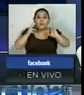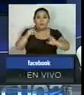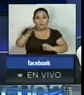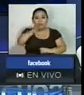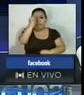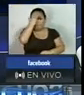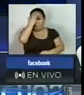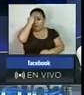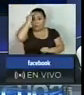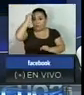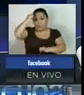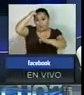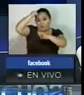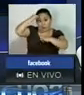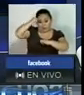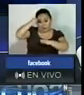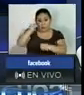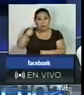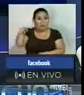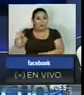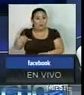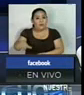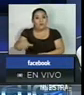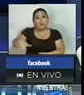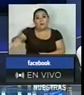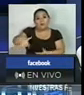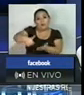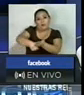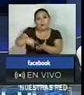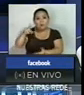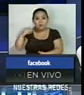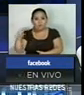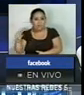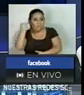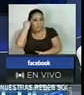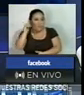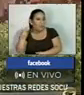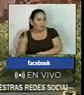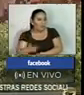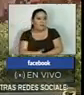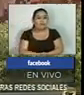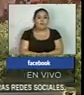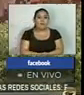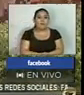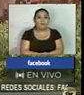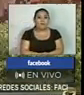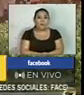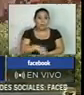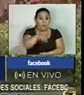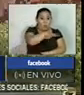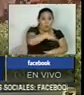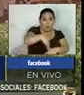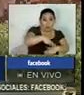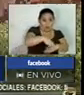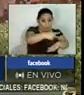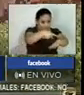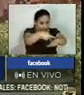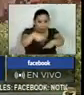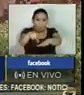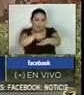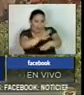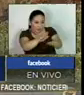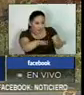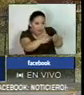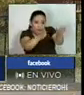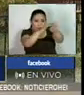conciencia sobre este punto, la Alcaldía de Santa Tecla emprendió una iniciativa. Las diferentes esculturas emblemáticas que se